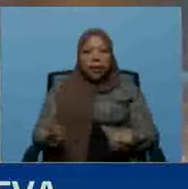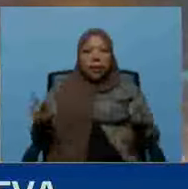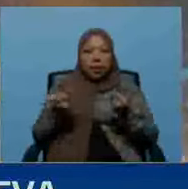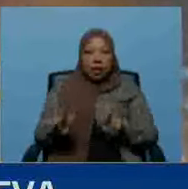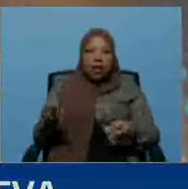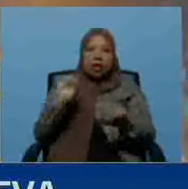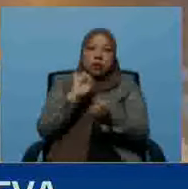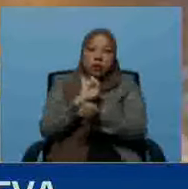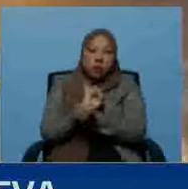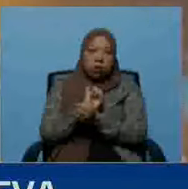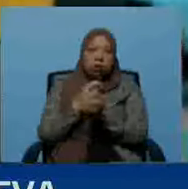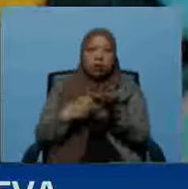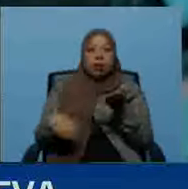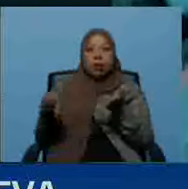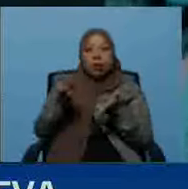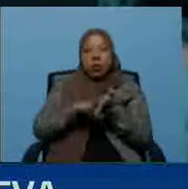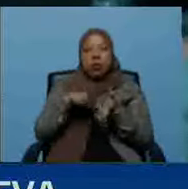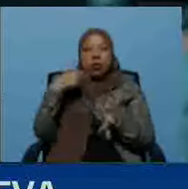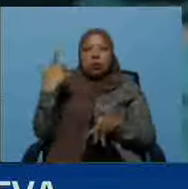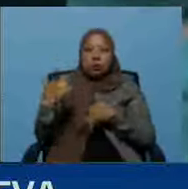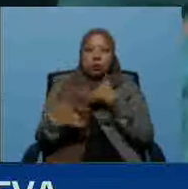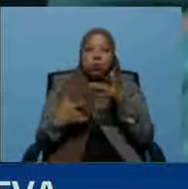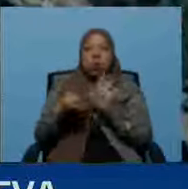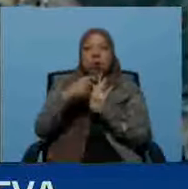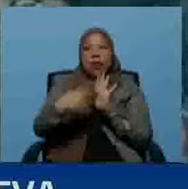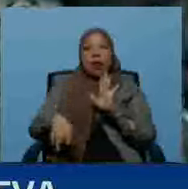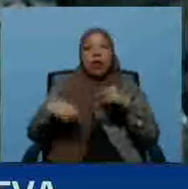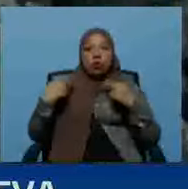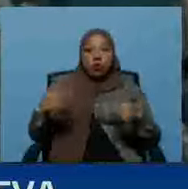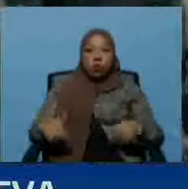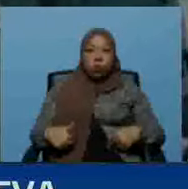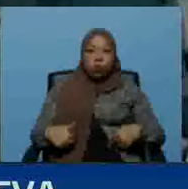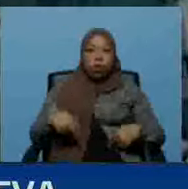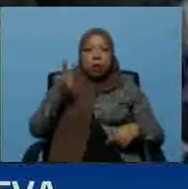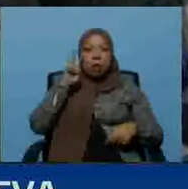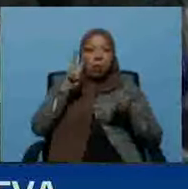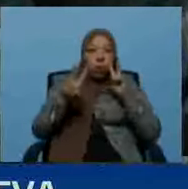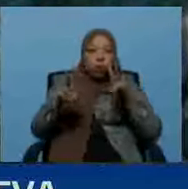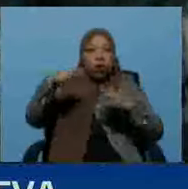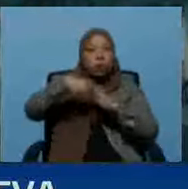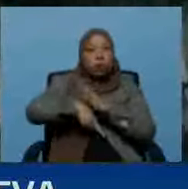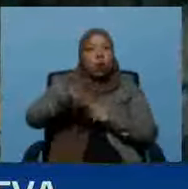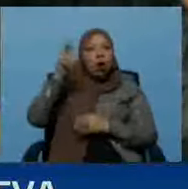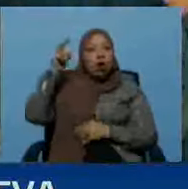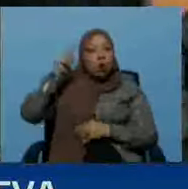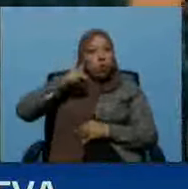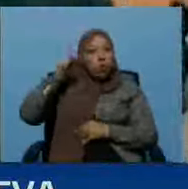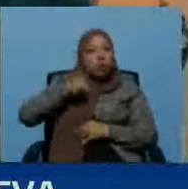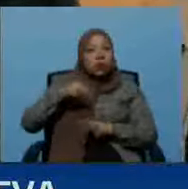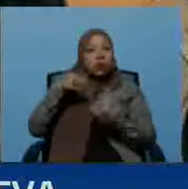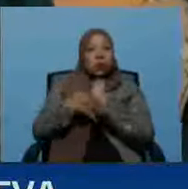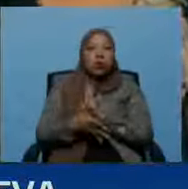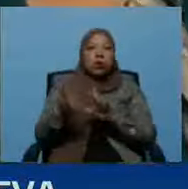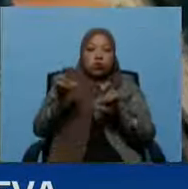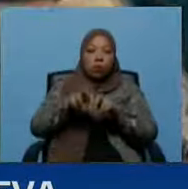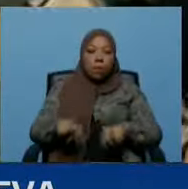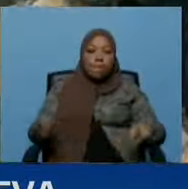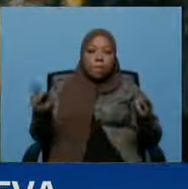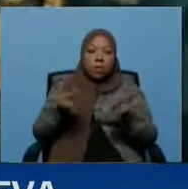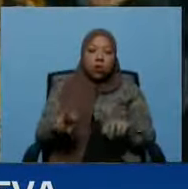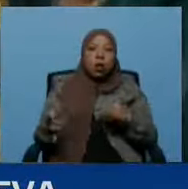penal y respetando siempre los derechos humanos con una visión profesional en la parte de